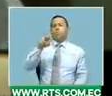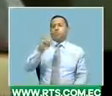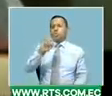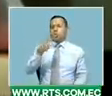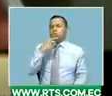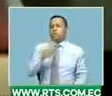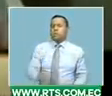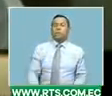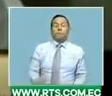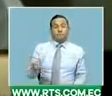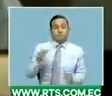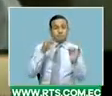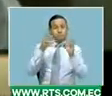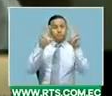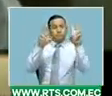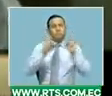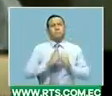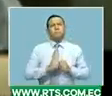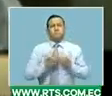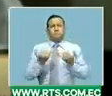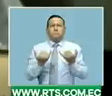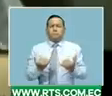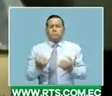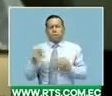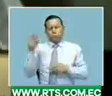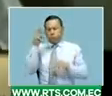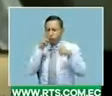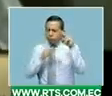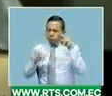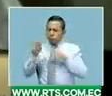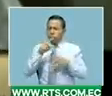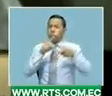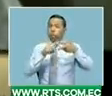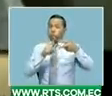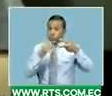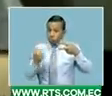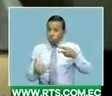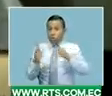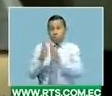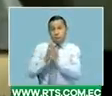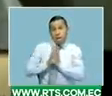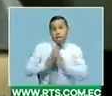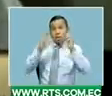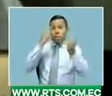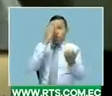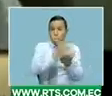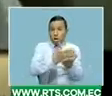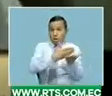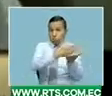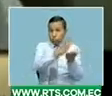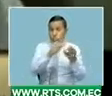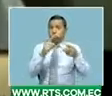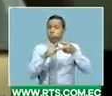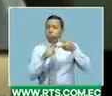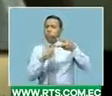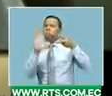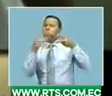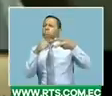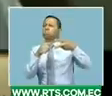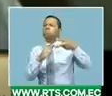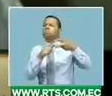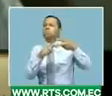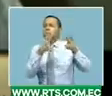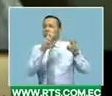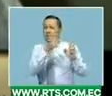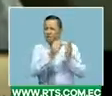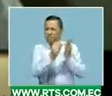tal las dos causales por las cuales se está solicitando la censura y destitución a través de este juicio político a la ministra